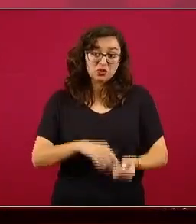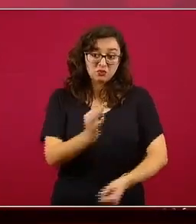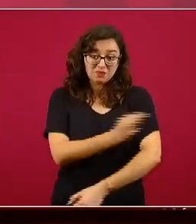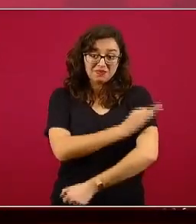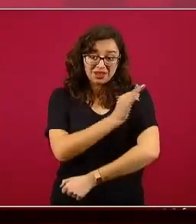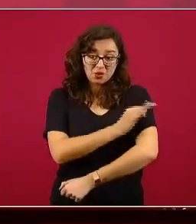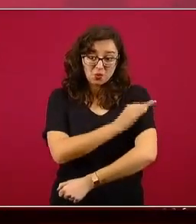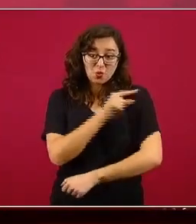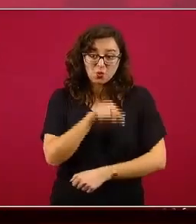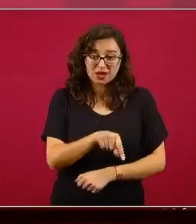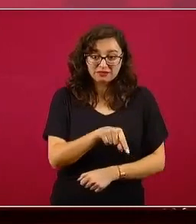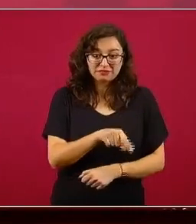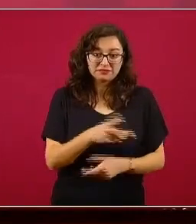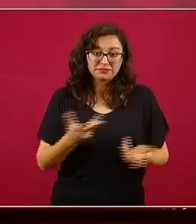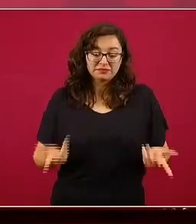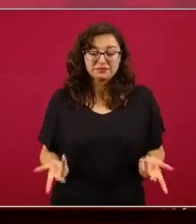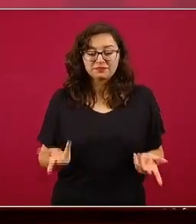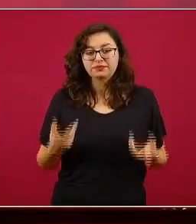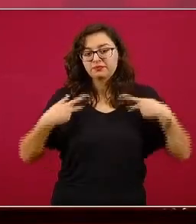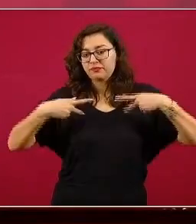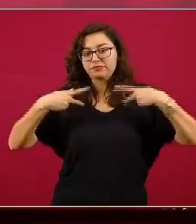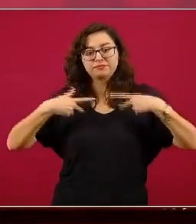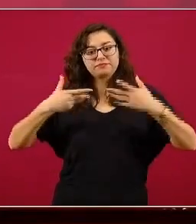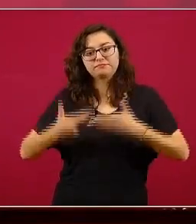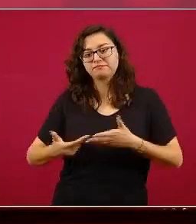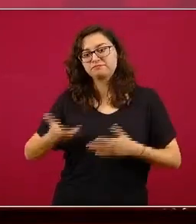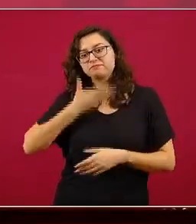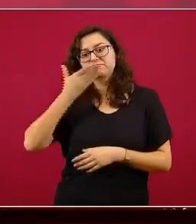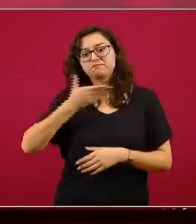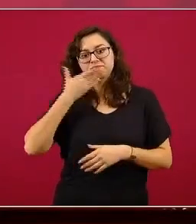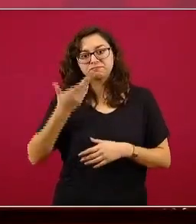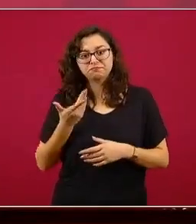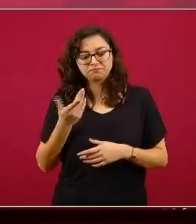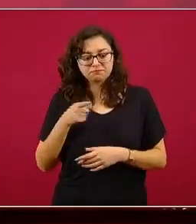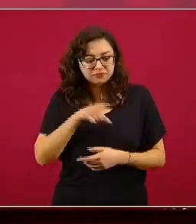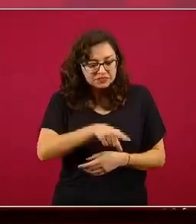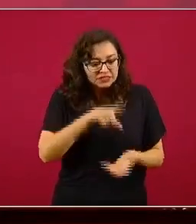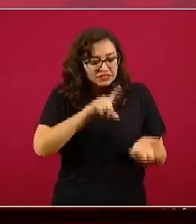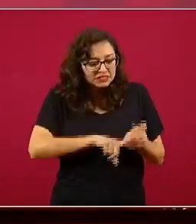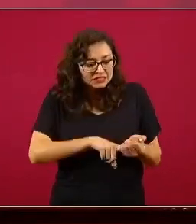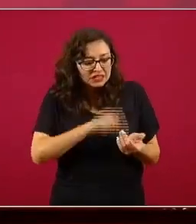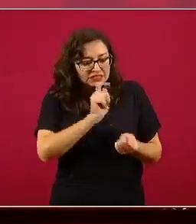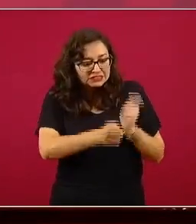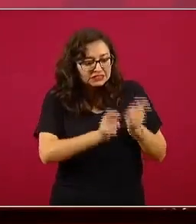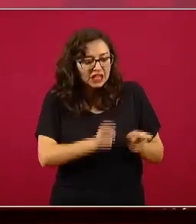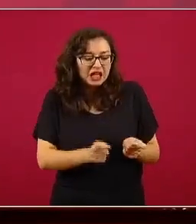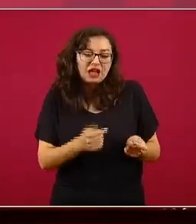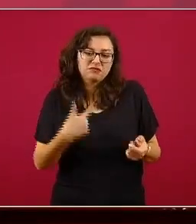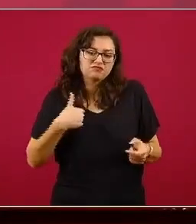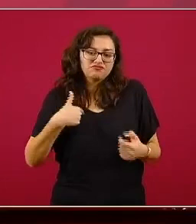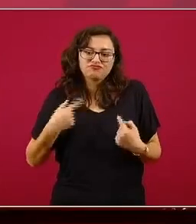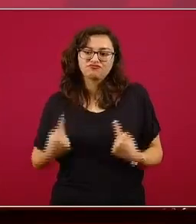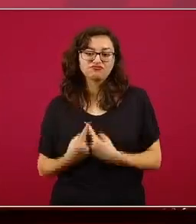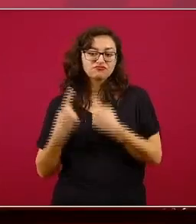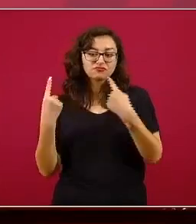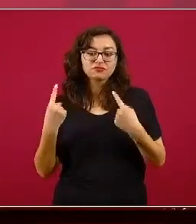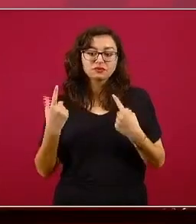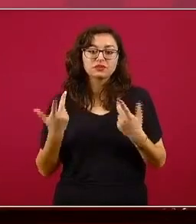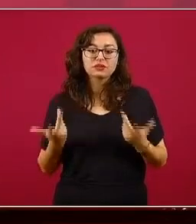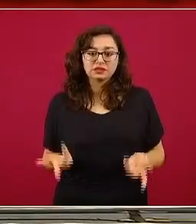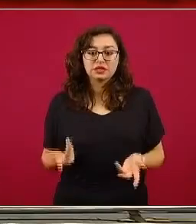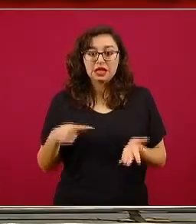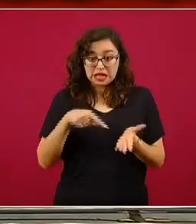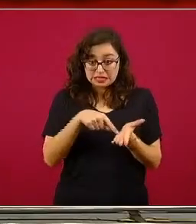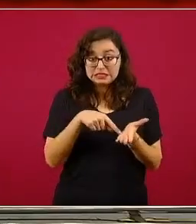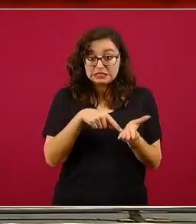y eso hay personas que ya se sabe que tienen un antecedente a algunos de los componentes de la fórmula, y las especificaciones de uso